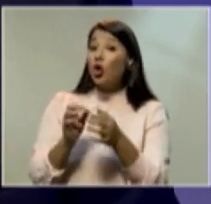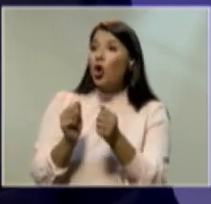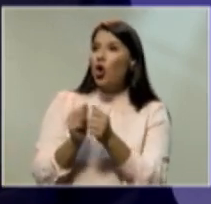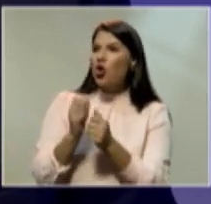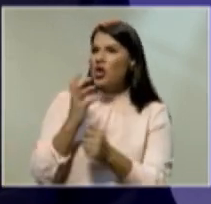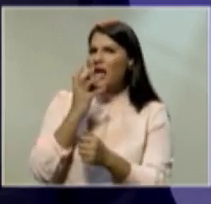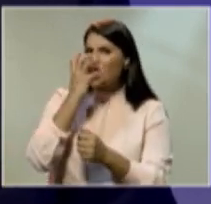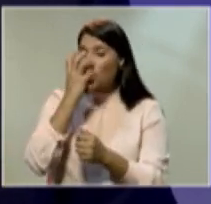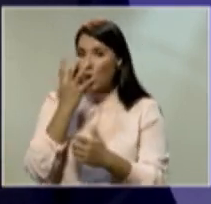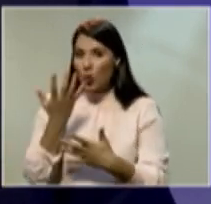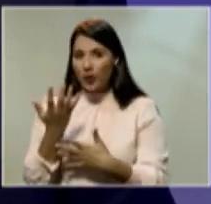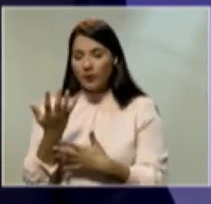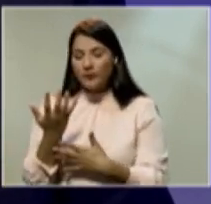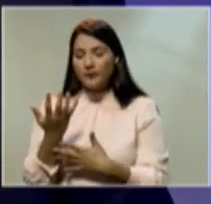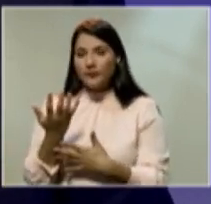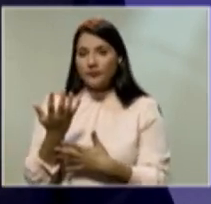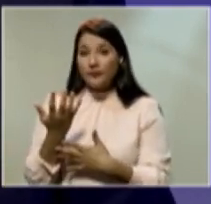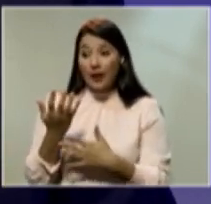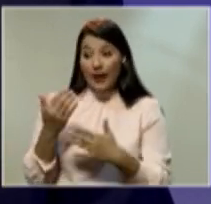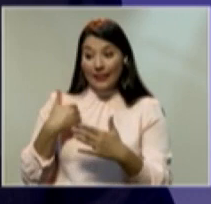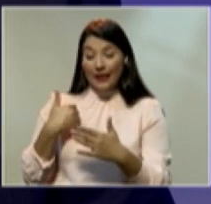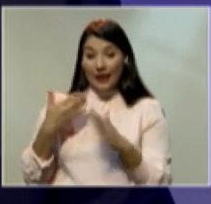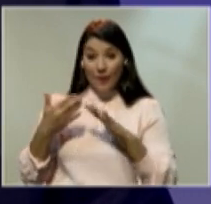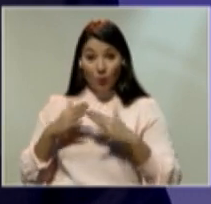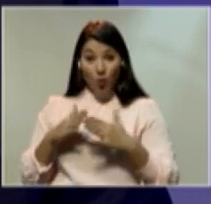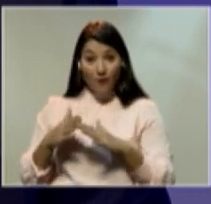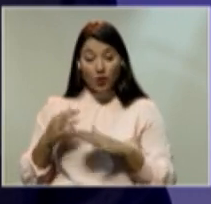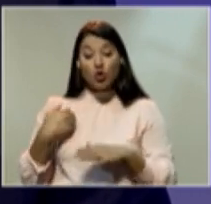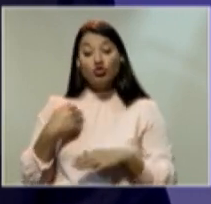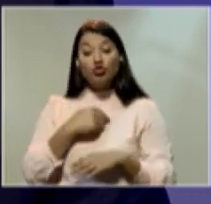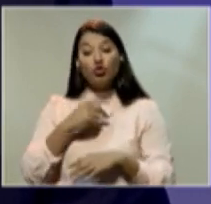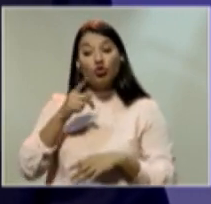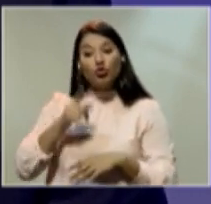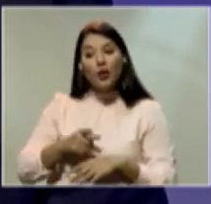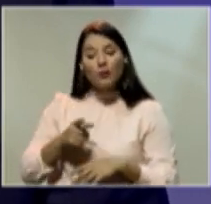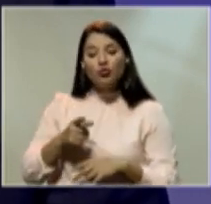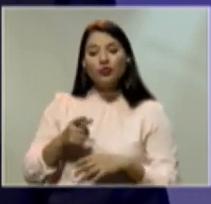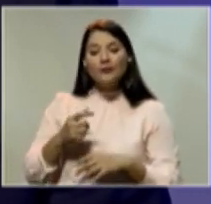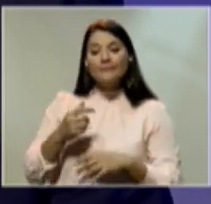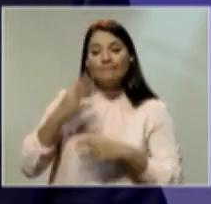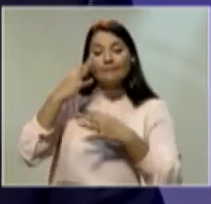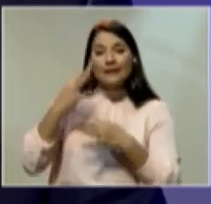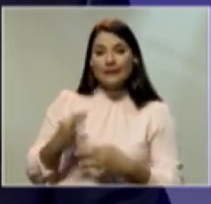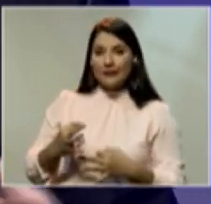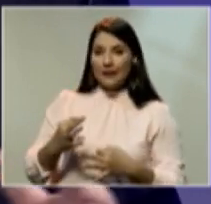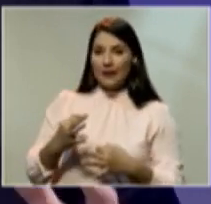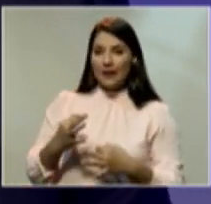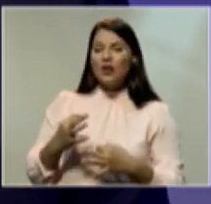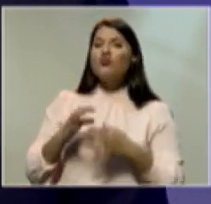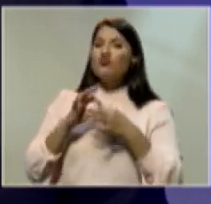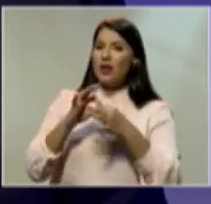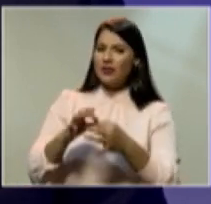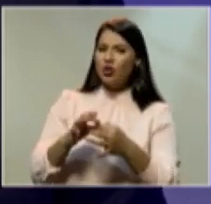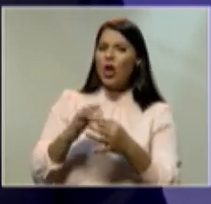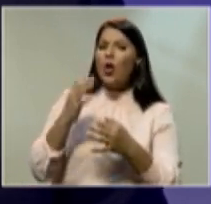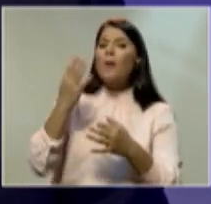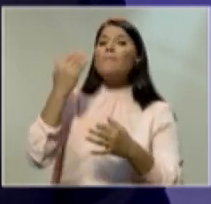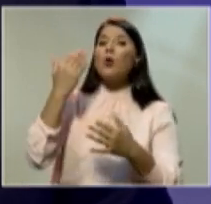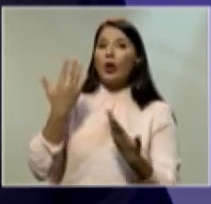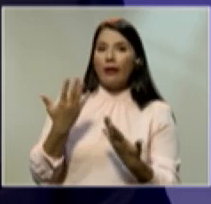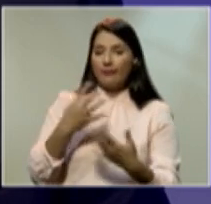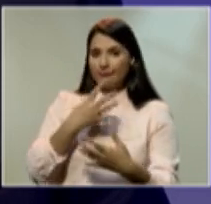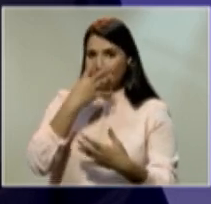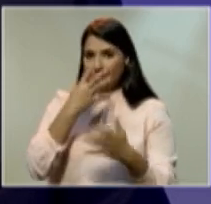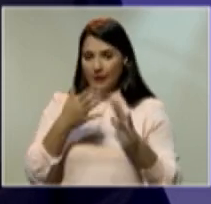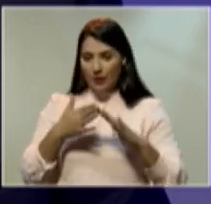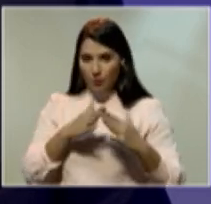cabreo y del enojo, tenemos que tomar cartas en el asunto, no solamente respecto de las causas